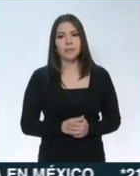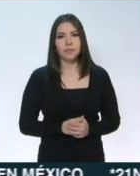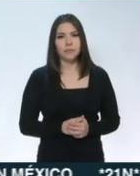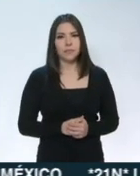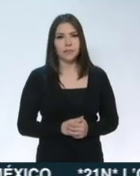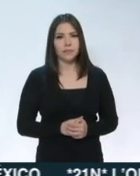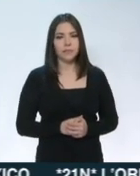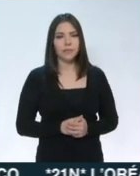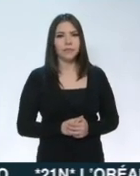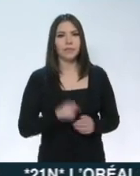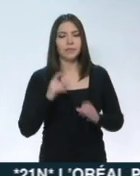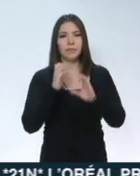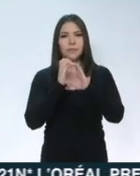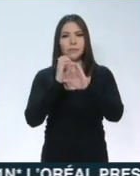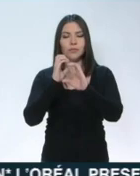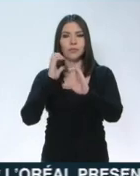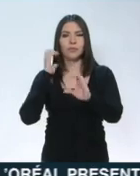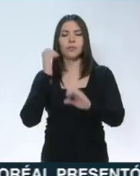pipas